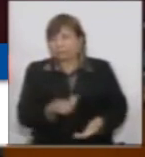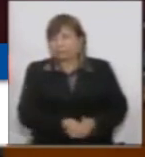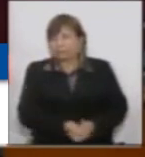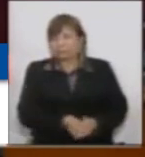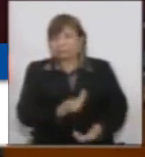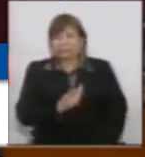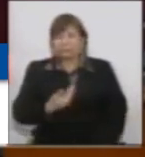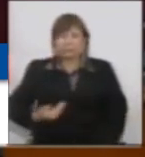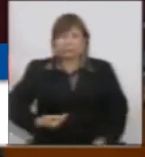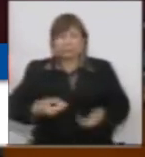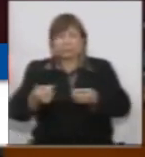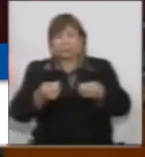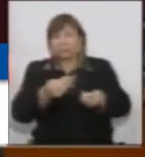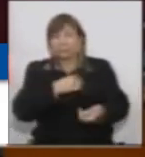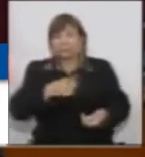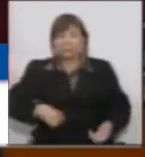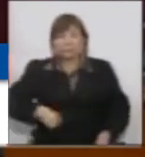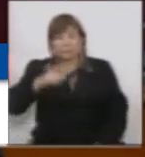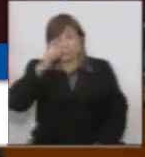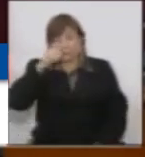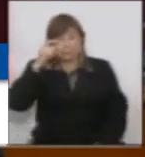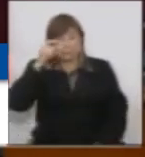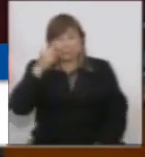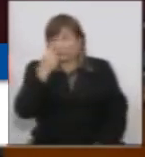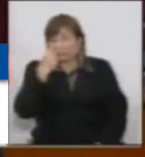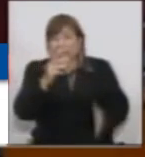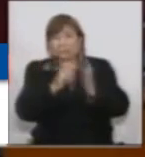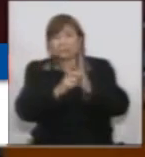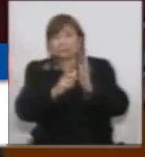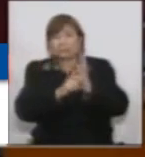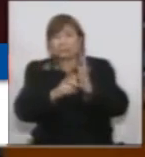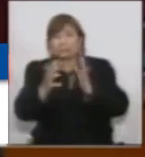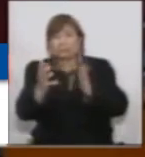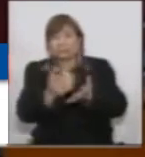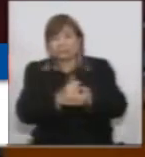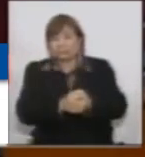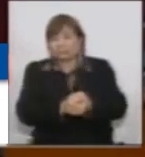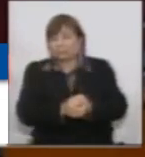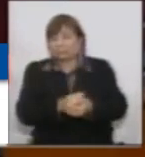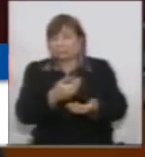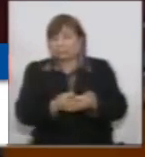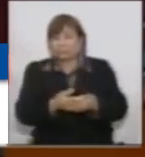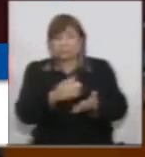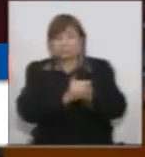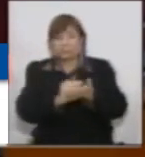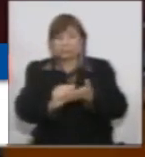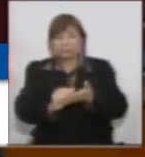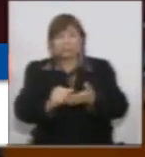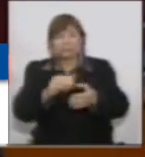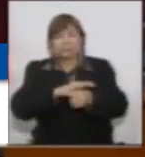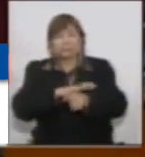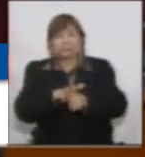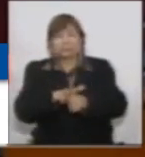el gobierno, el ejecutivo, el presidente Vizcarra ha observado la ley de acaparamiento y especulación que durante los meses más fuertes de la